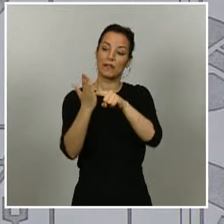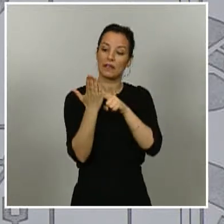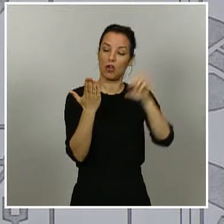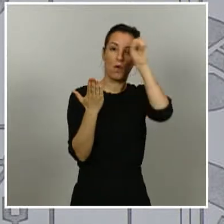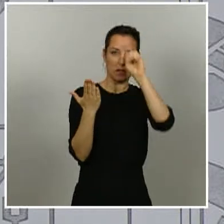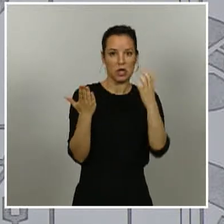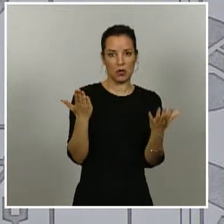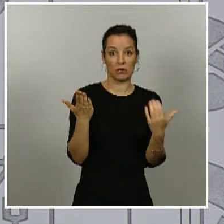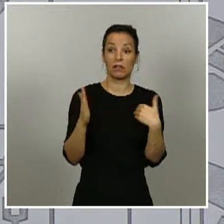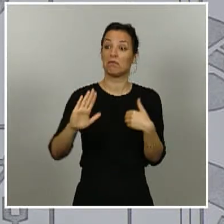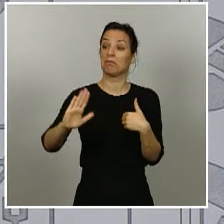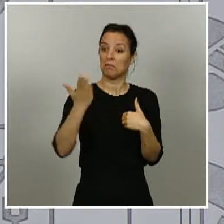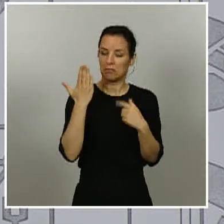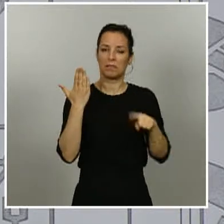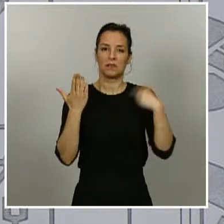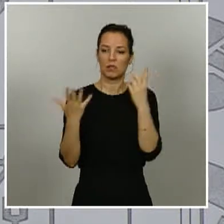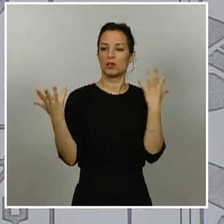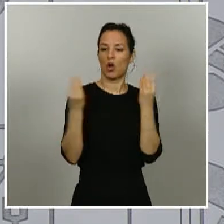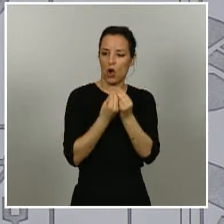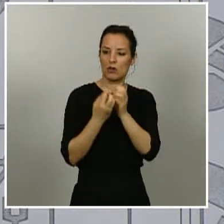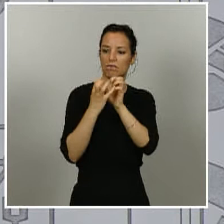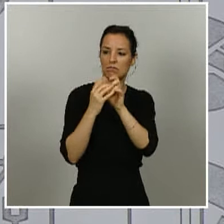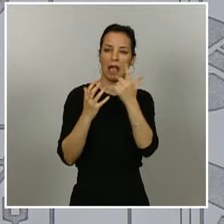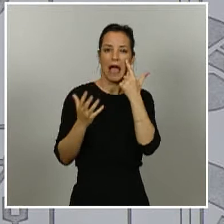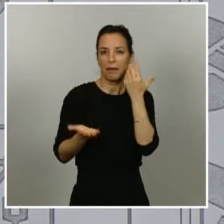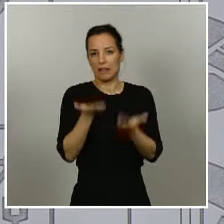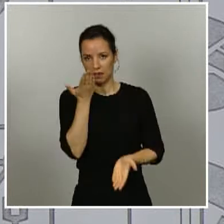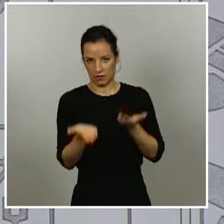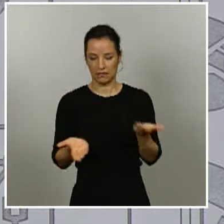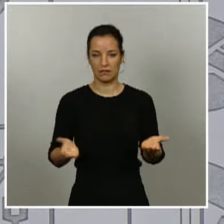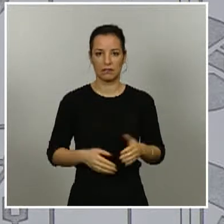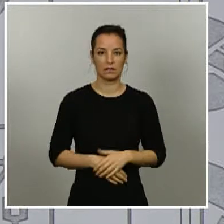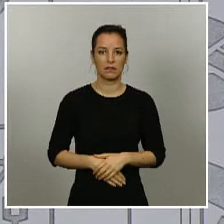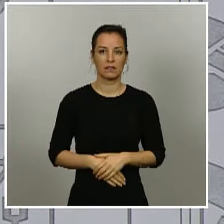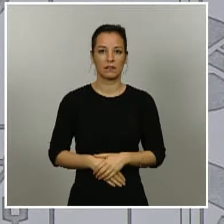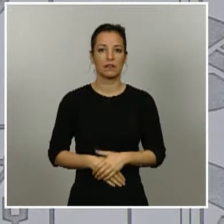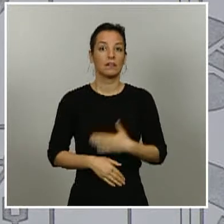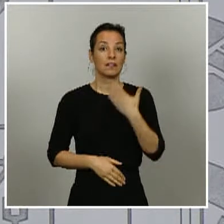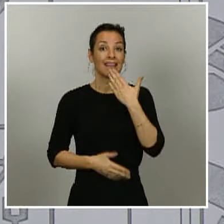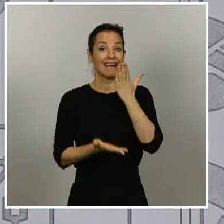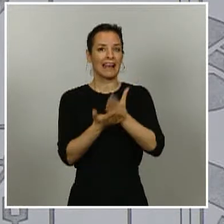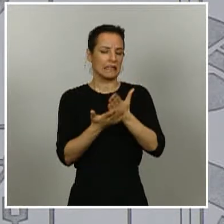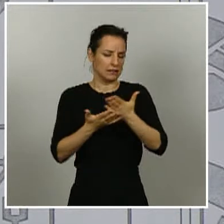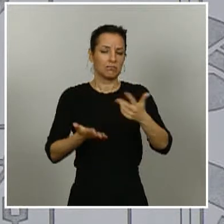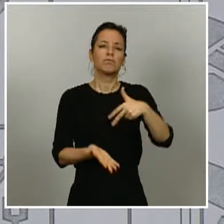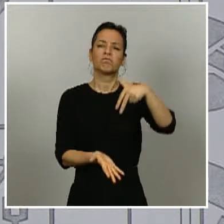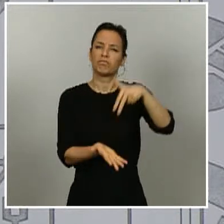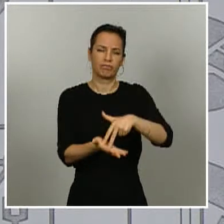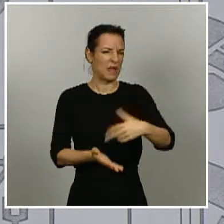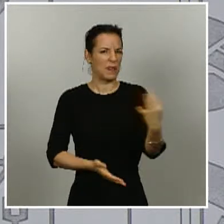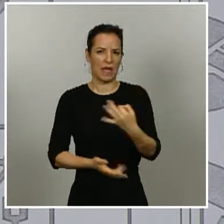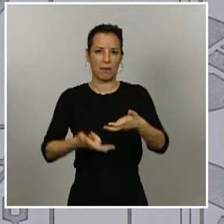lo valoraremos conjuntamente con ellos. Si las clases tienen que ser presenciales y utilizar la mascarilla o